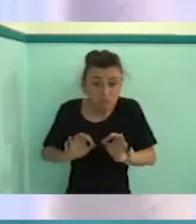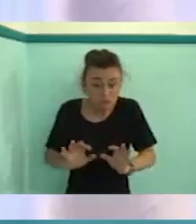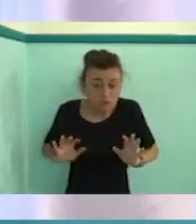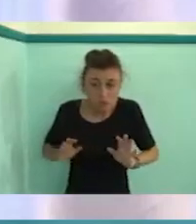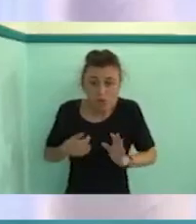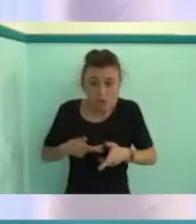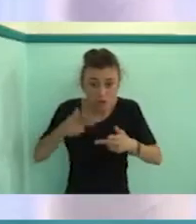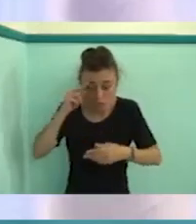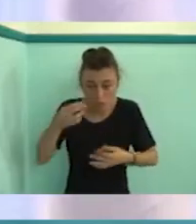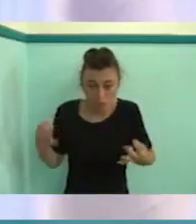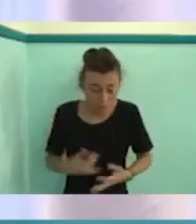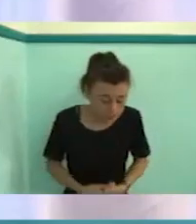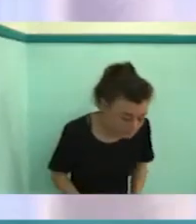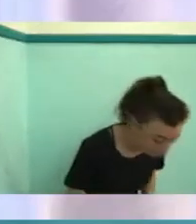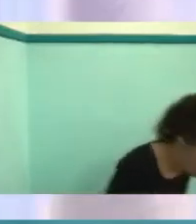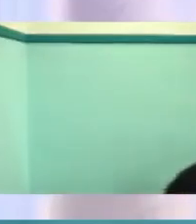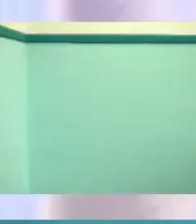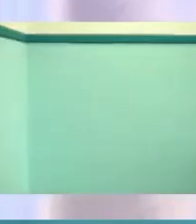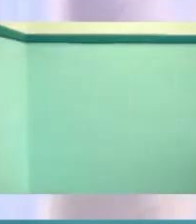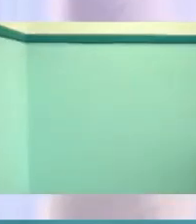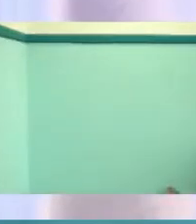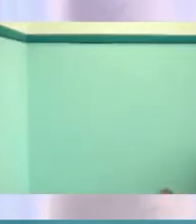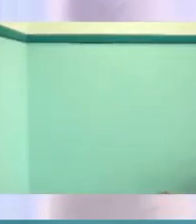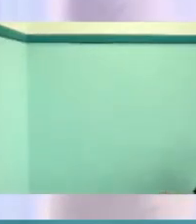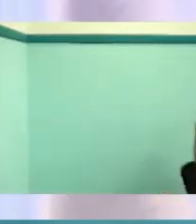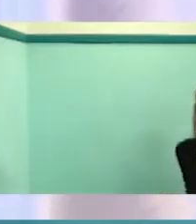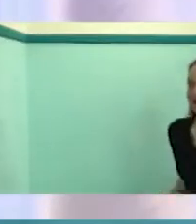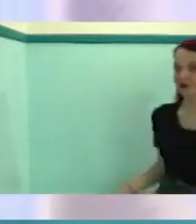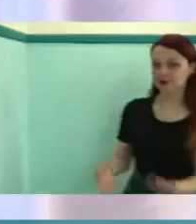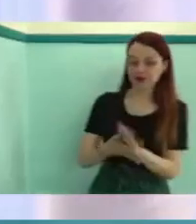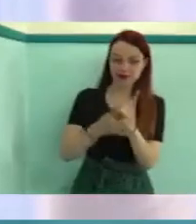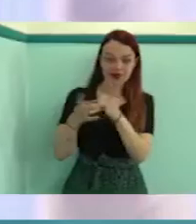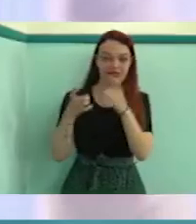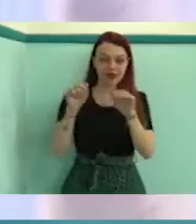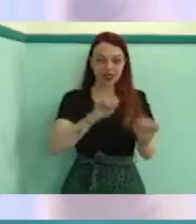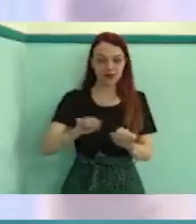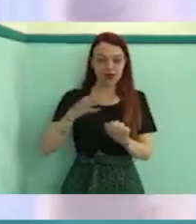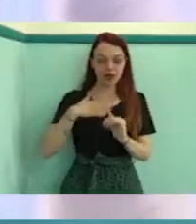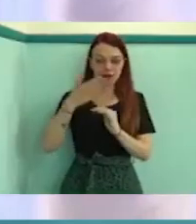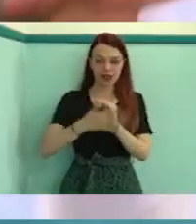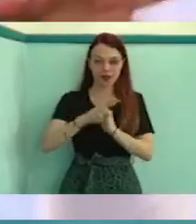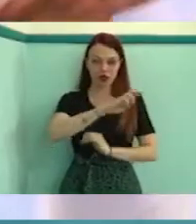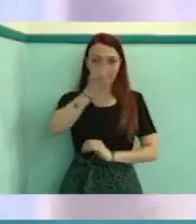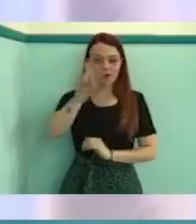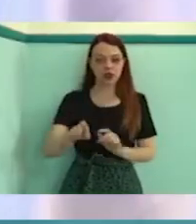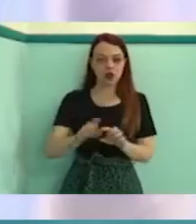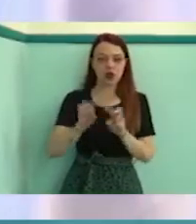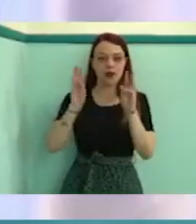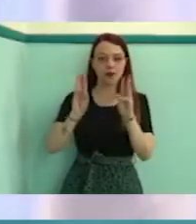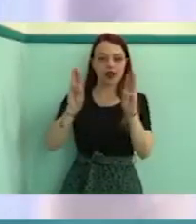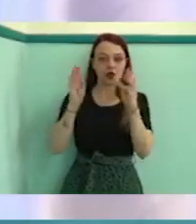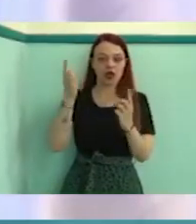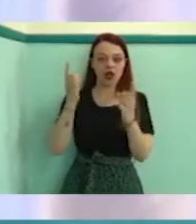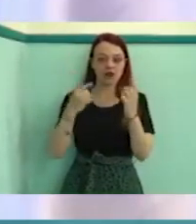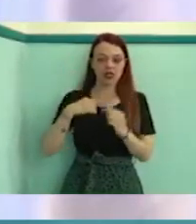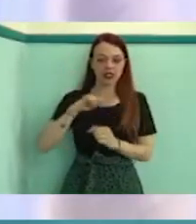otro lado proteger mi parcelita saber mis límites Cuáles Sí y cuáles no y el tercero no invadir al otro con esa pedagogía que que a veces una